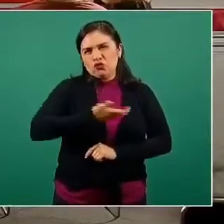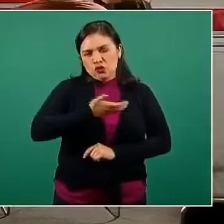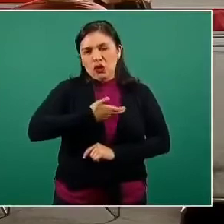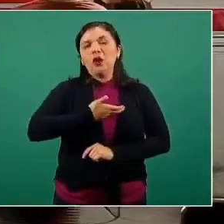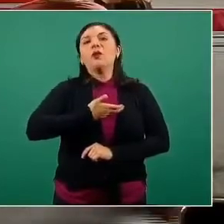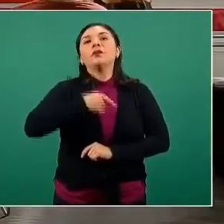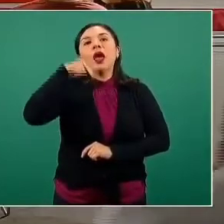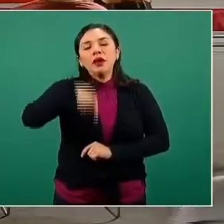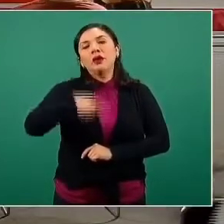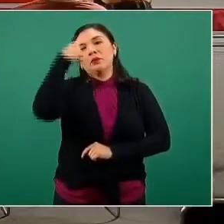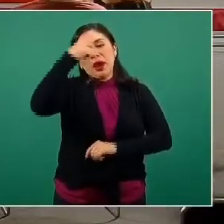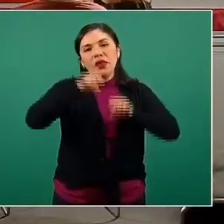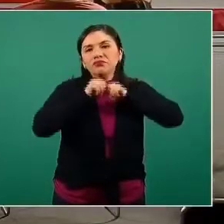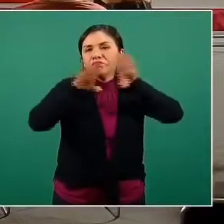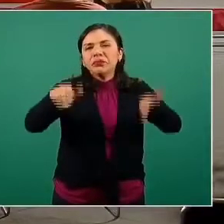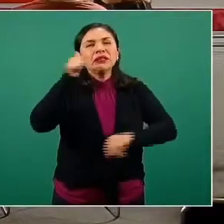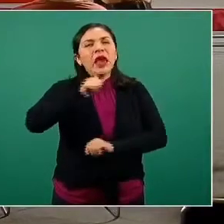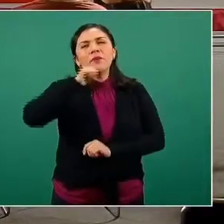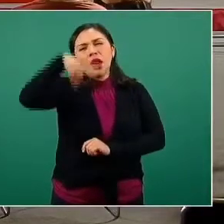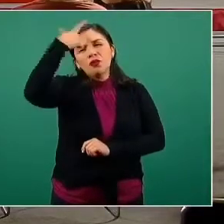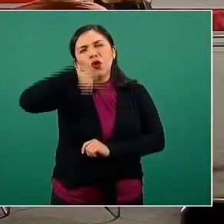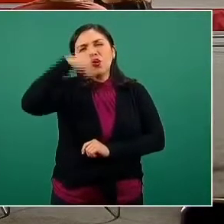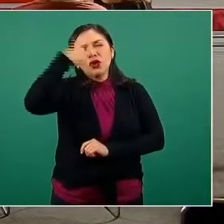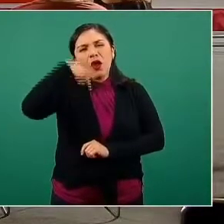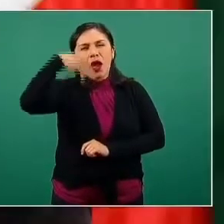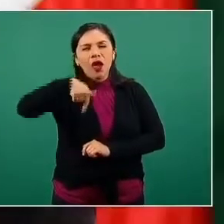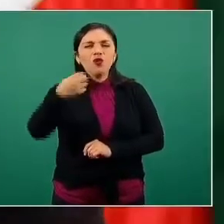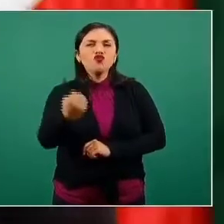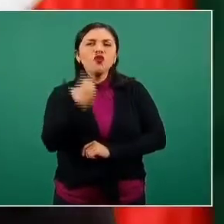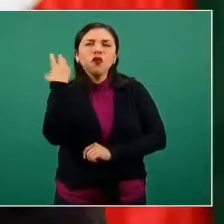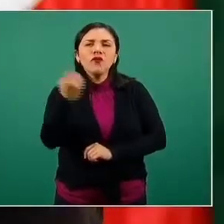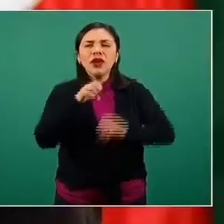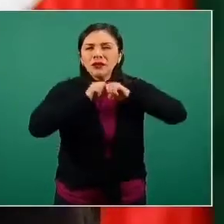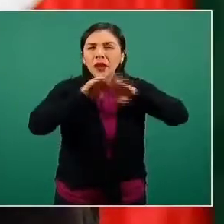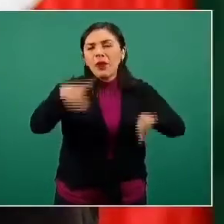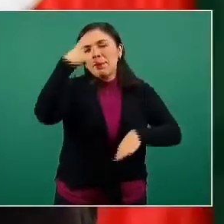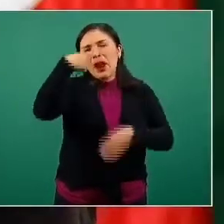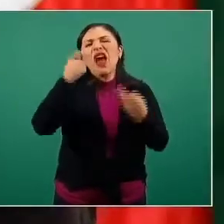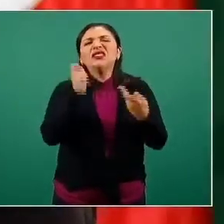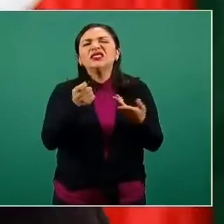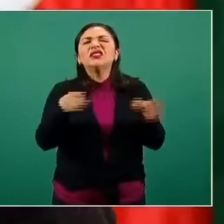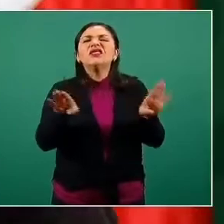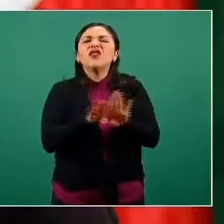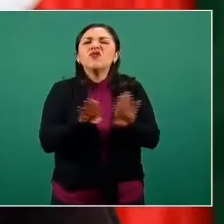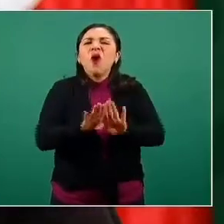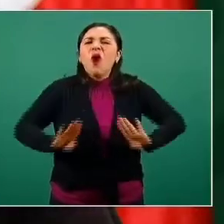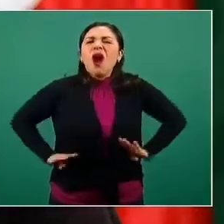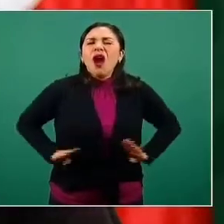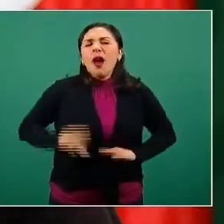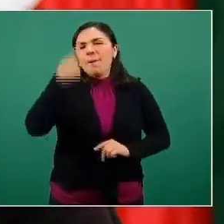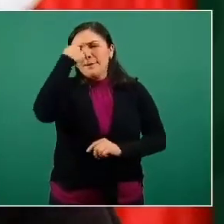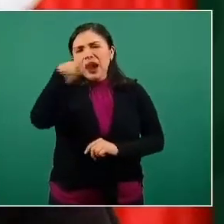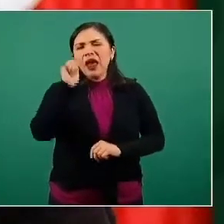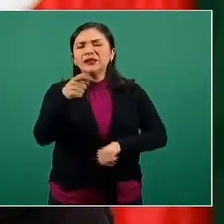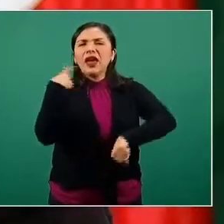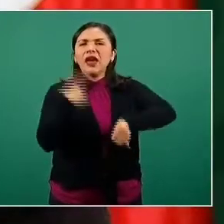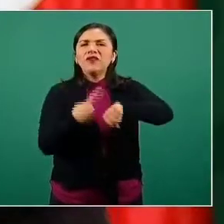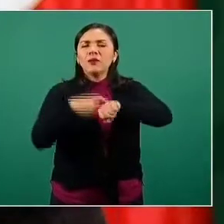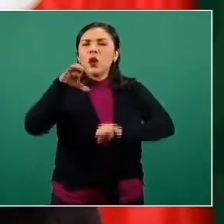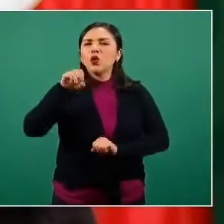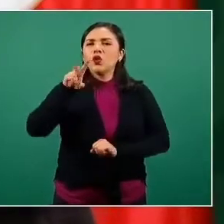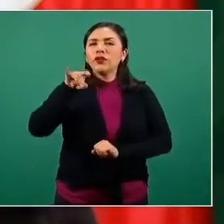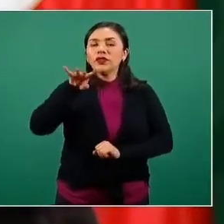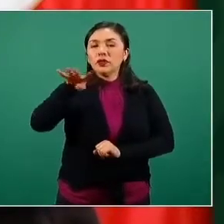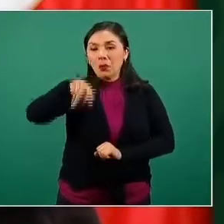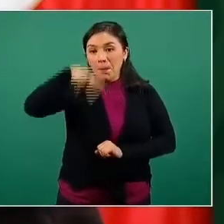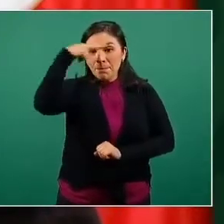transmiten todas las noches esta conferencia en relación al comportamiento de la COVID-19